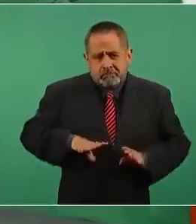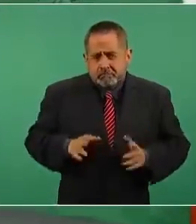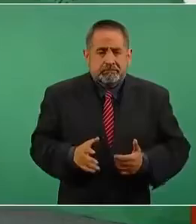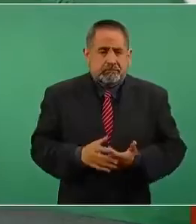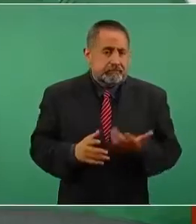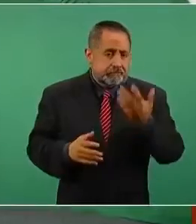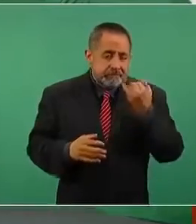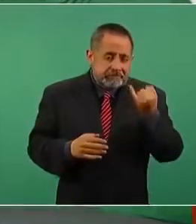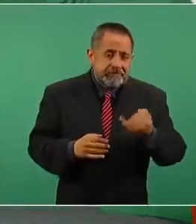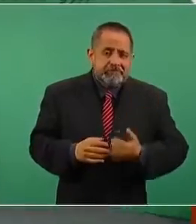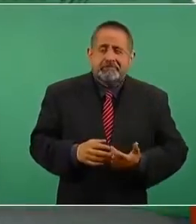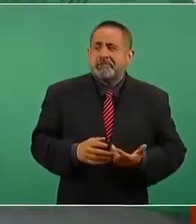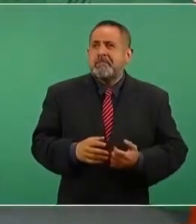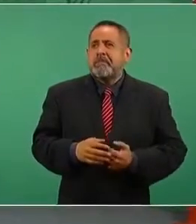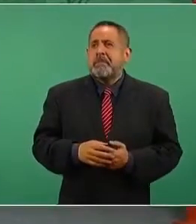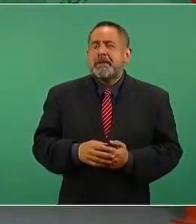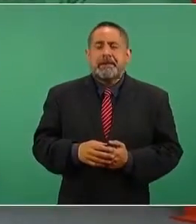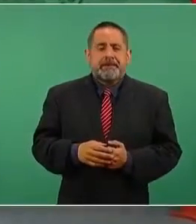Imagínense